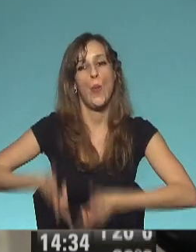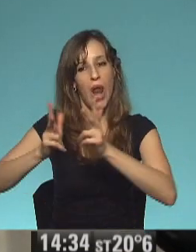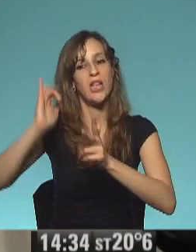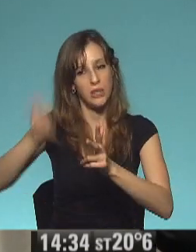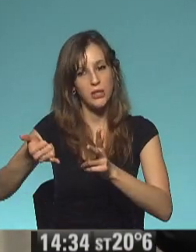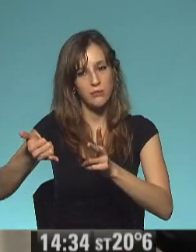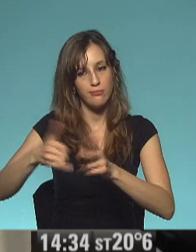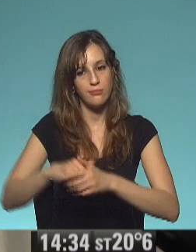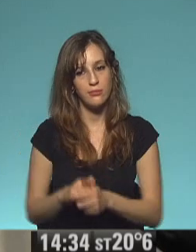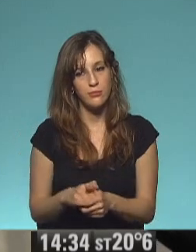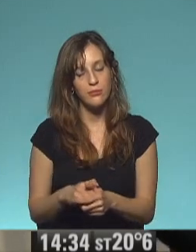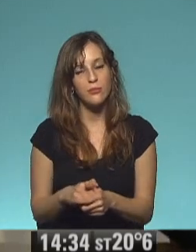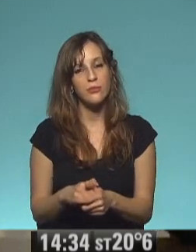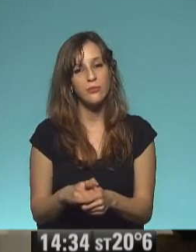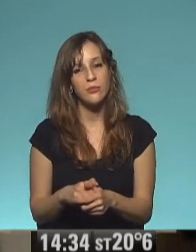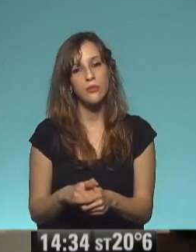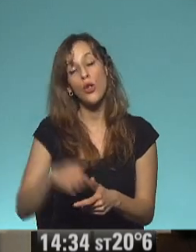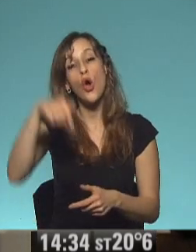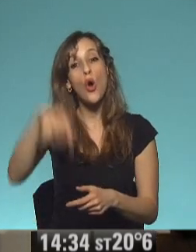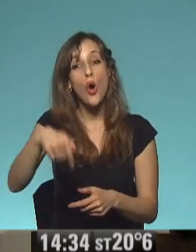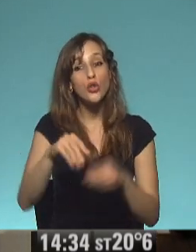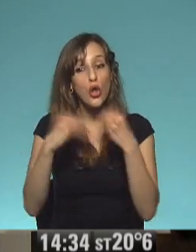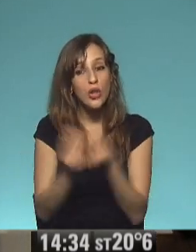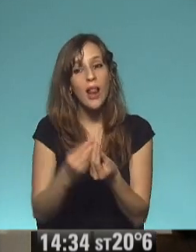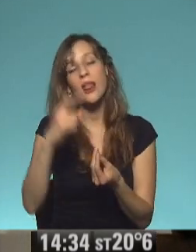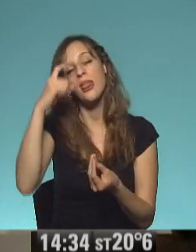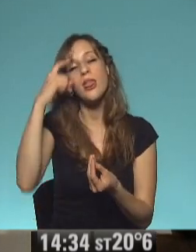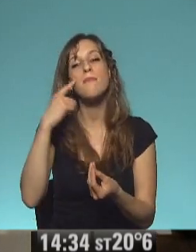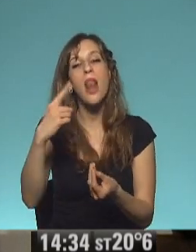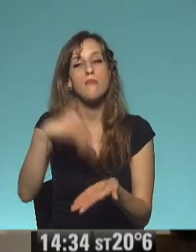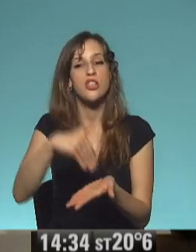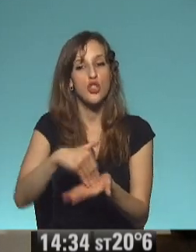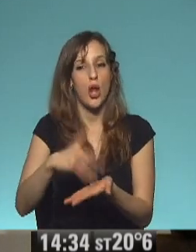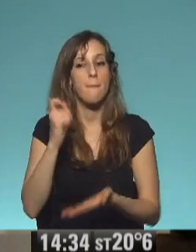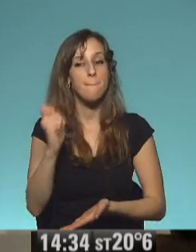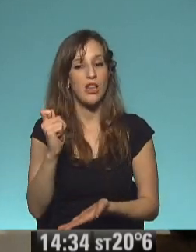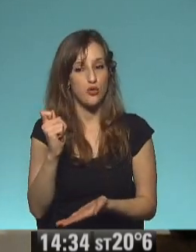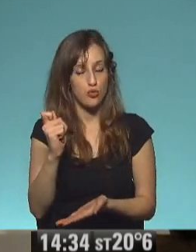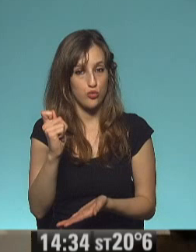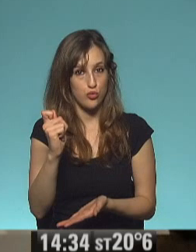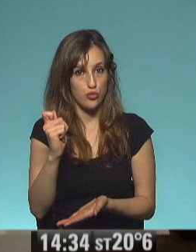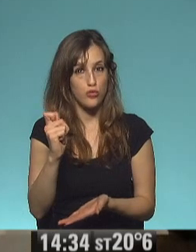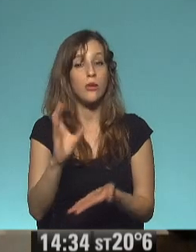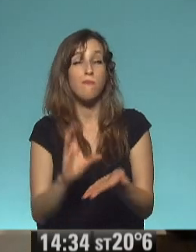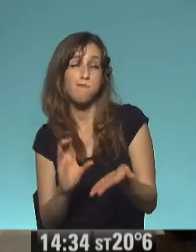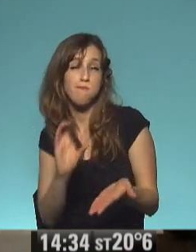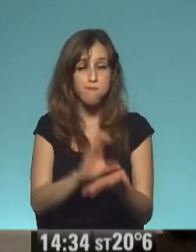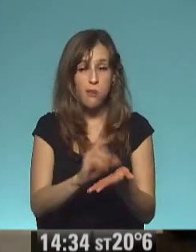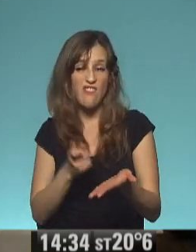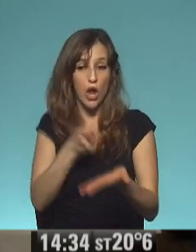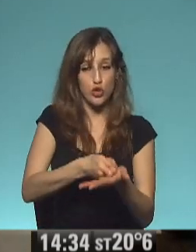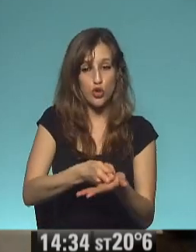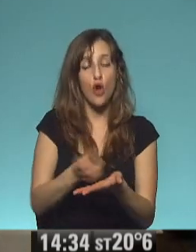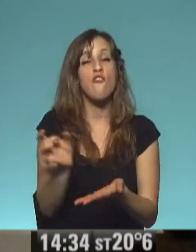hacen falta. Hoy son 10 mil millones. Hoy solo son 10 mil millones de pesos que estamos invirtiendo en Formosa